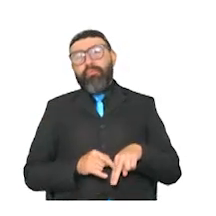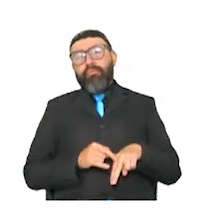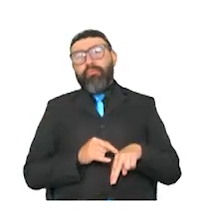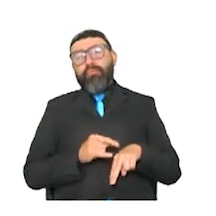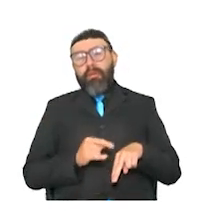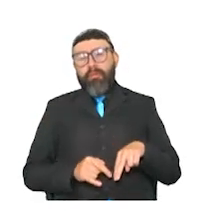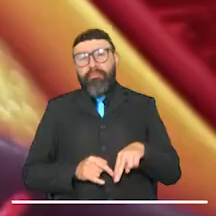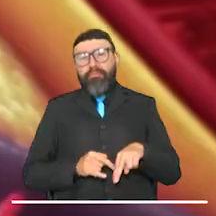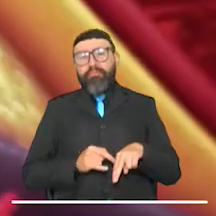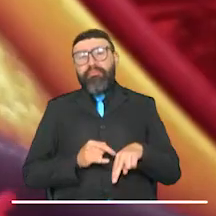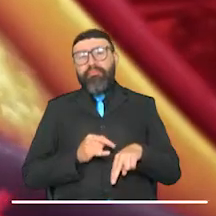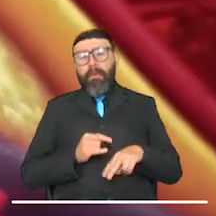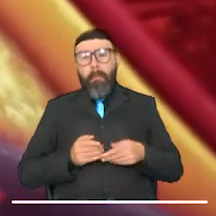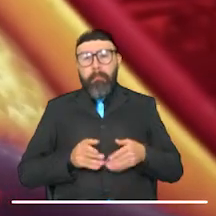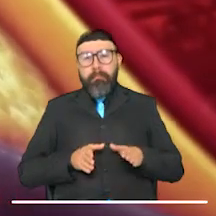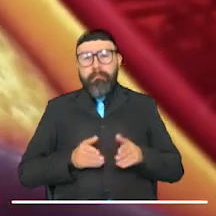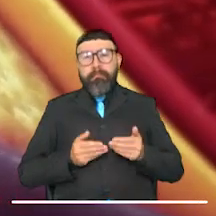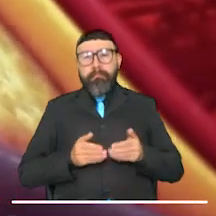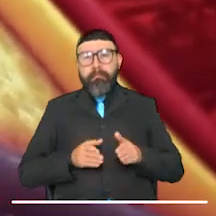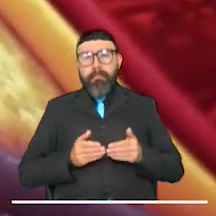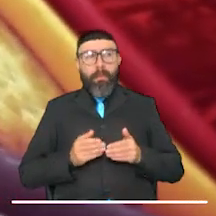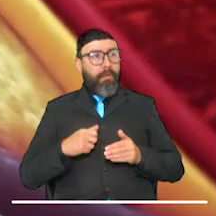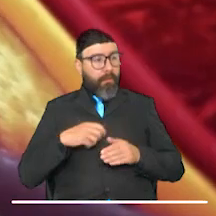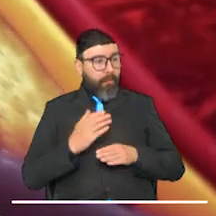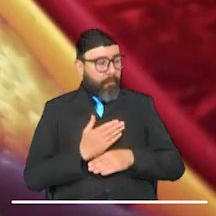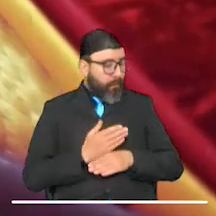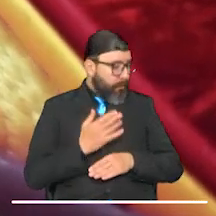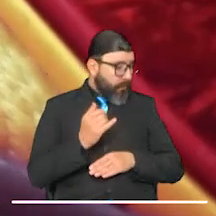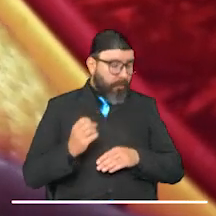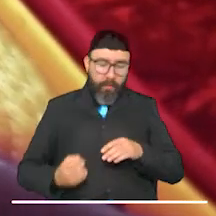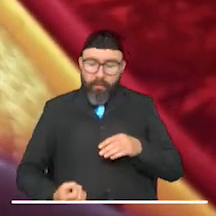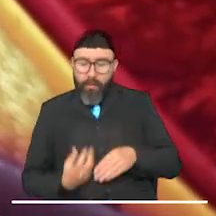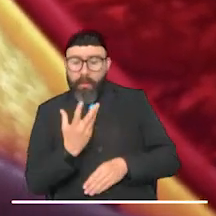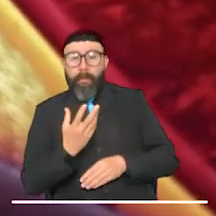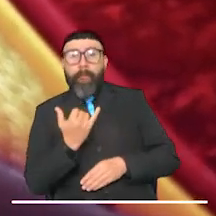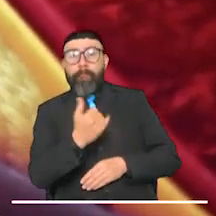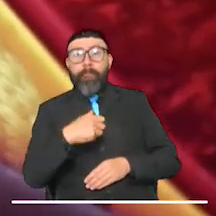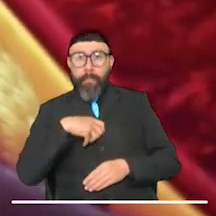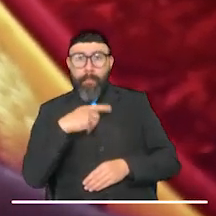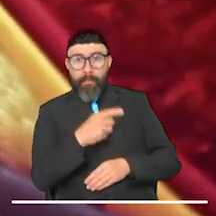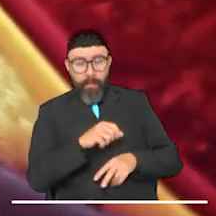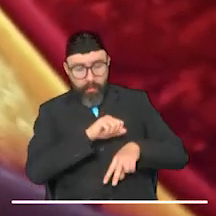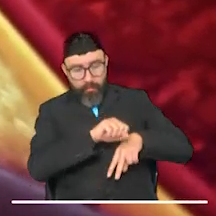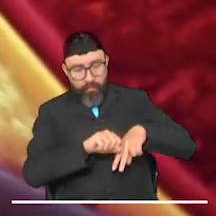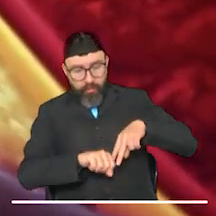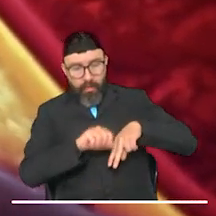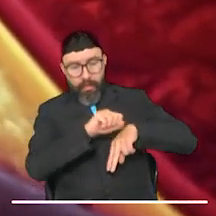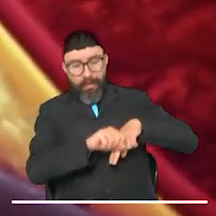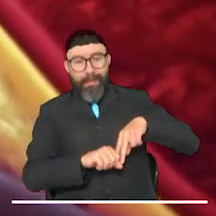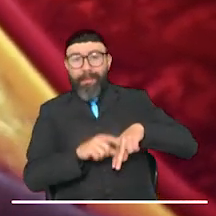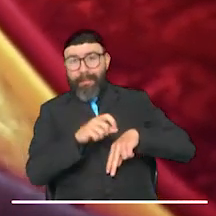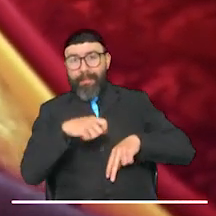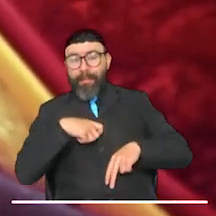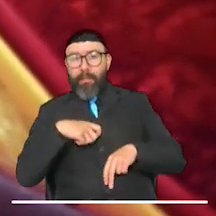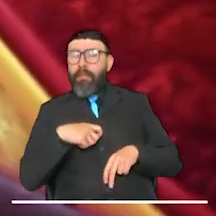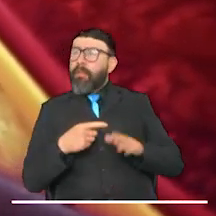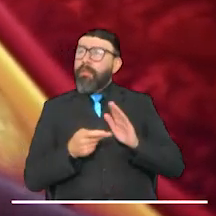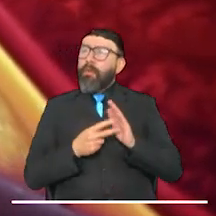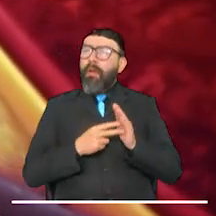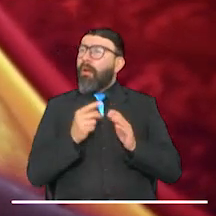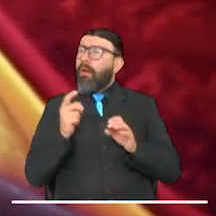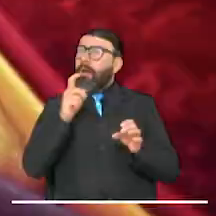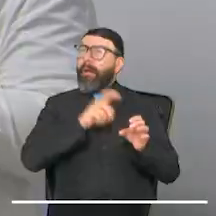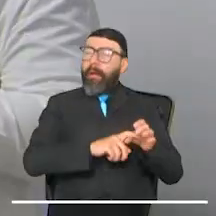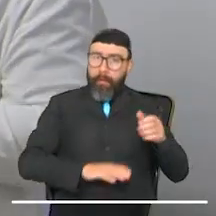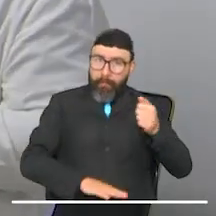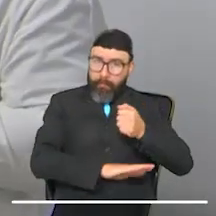hay un retorno que se debe a el impulso que le ofrecen las arterias al estar cerca de ella entonces partiendo de esa Base